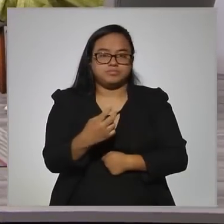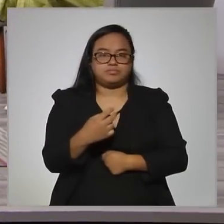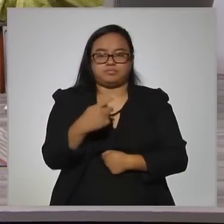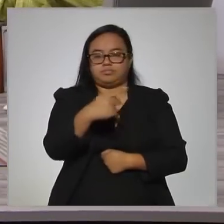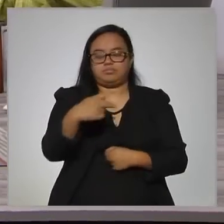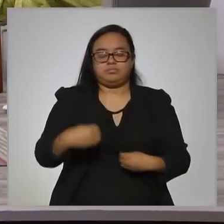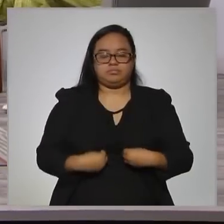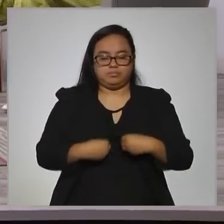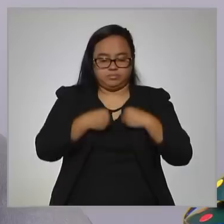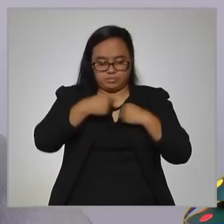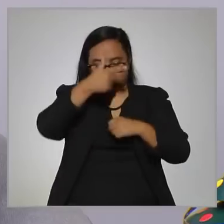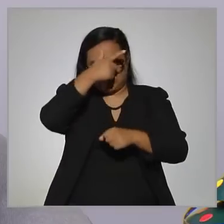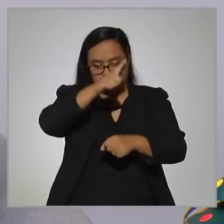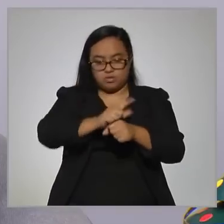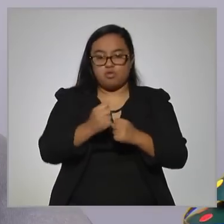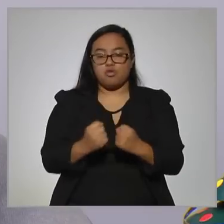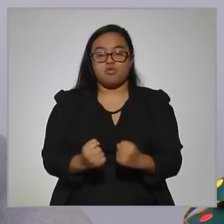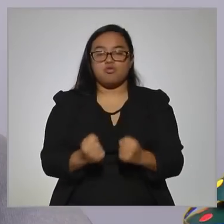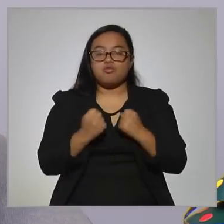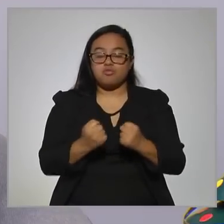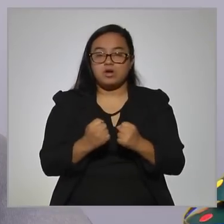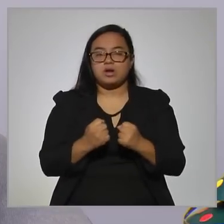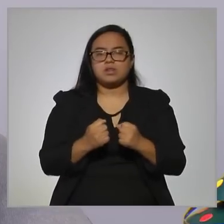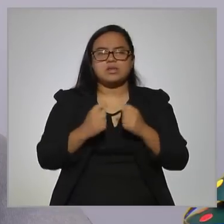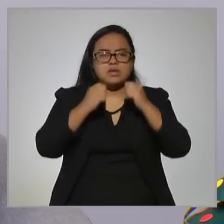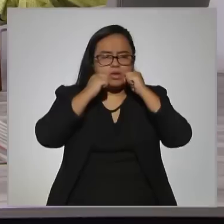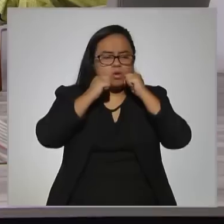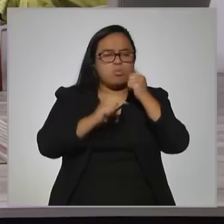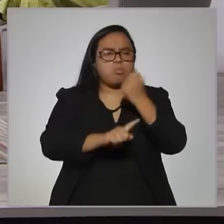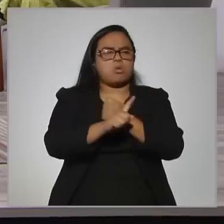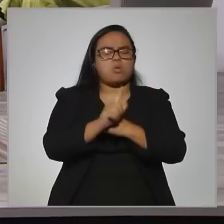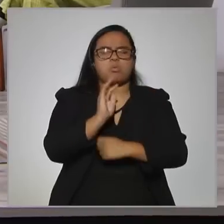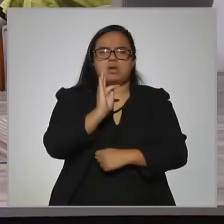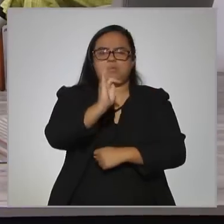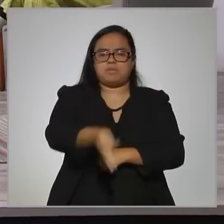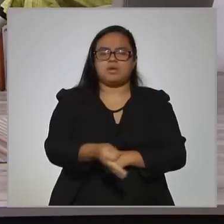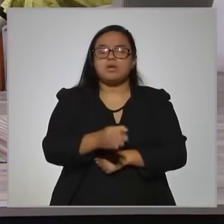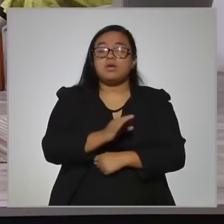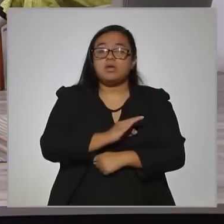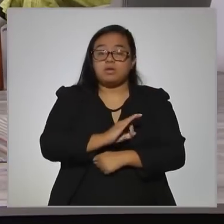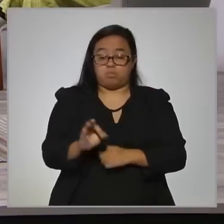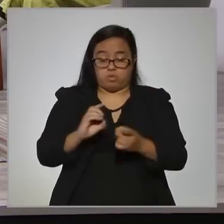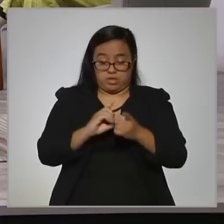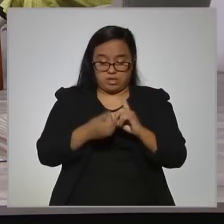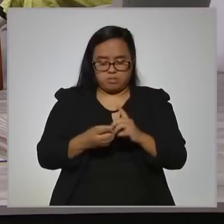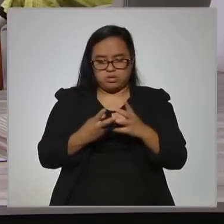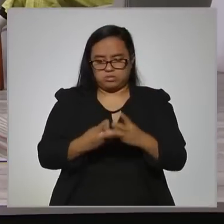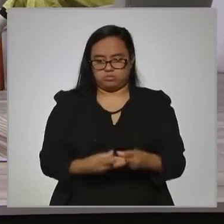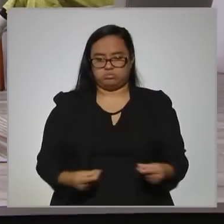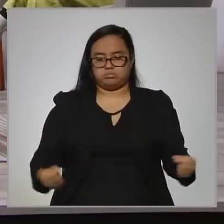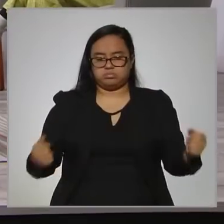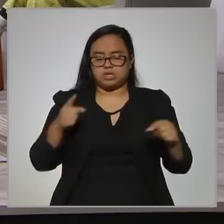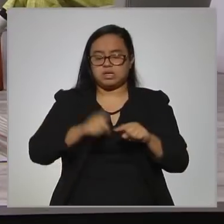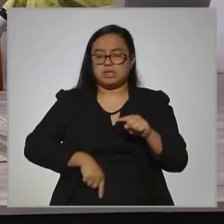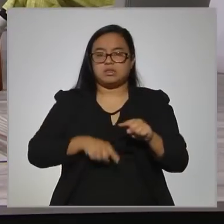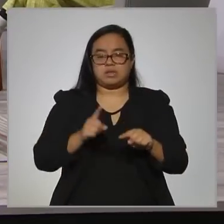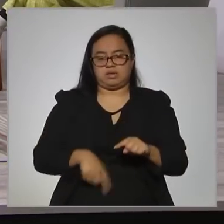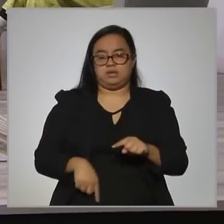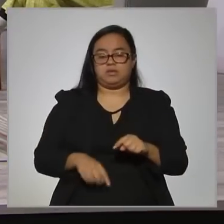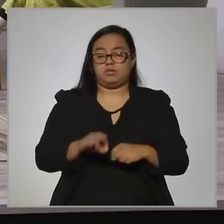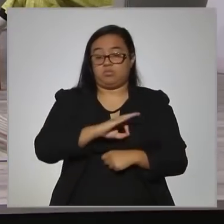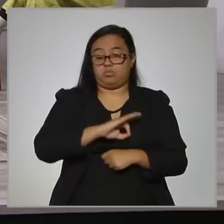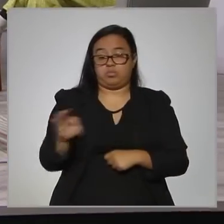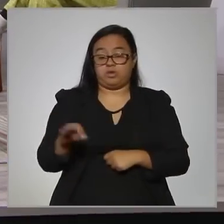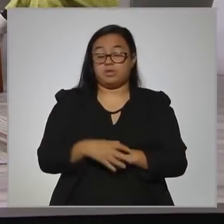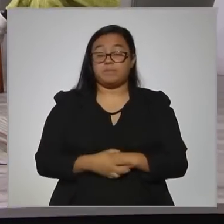vivencia espiritual fuerte que nos enfrenta a cualquier problema y nos puede sacar de las depresiones que en un momento dado podamos tener,